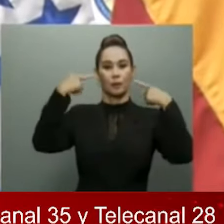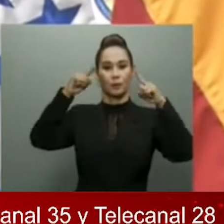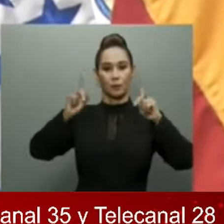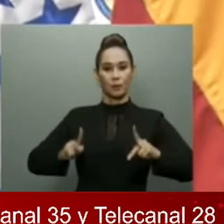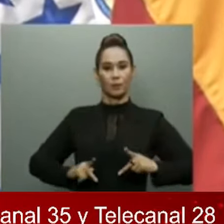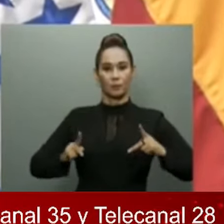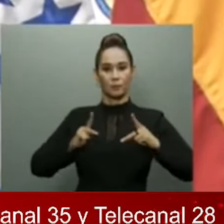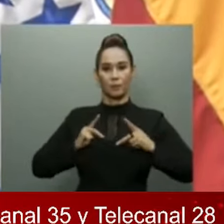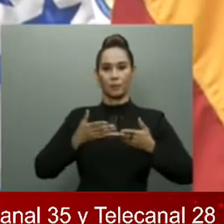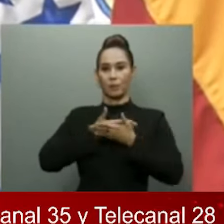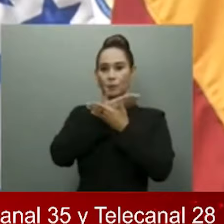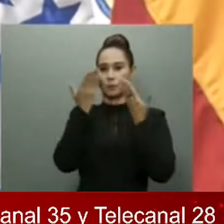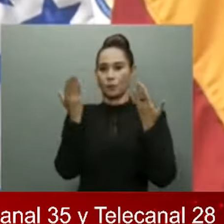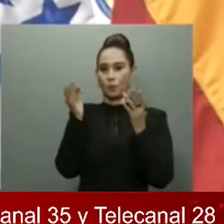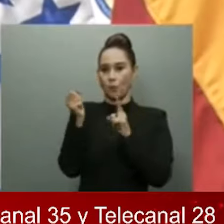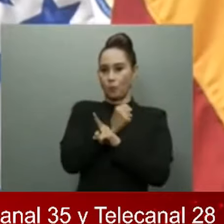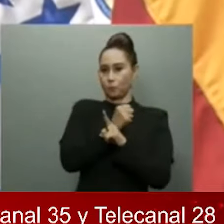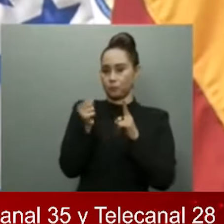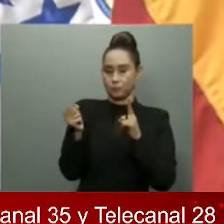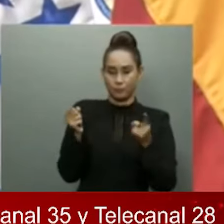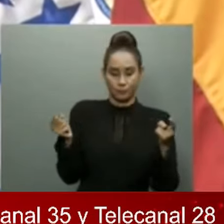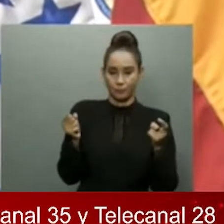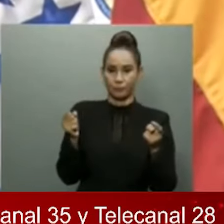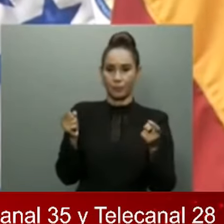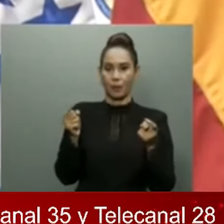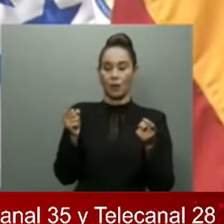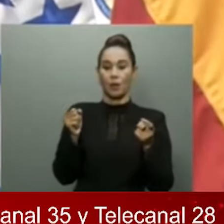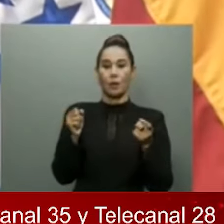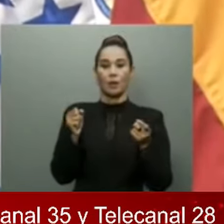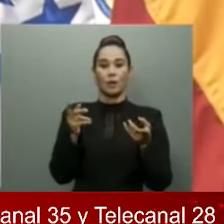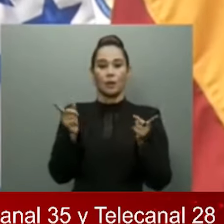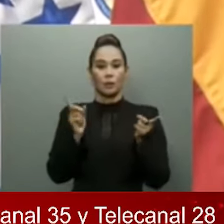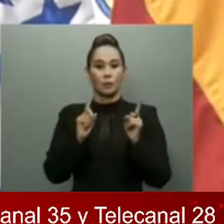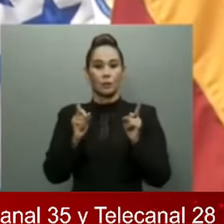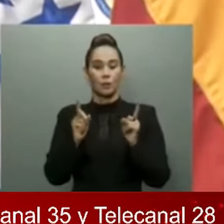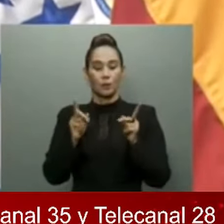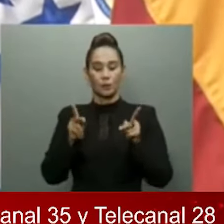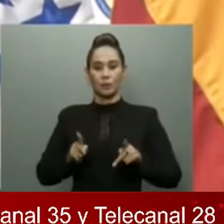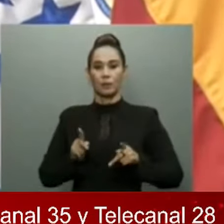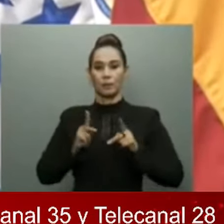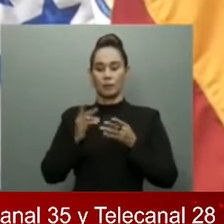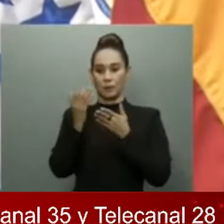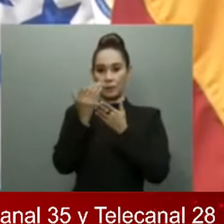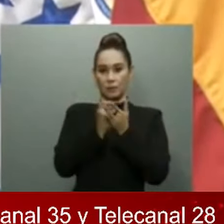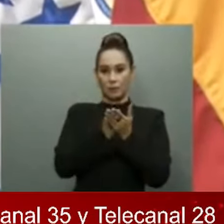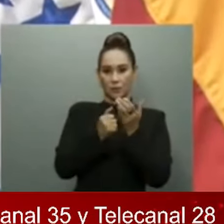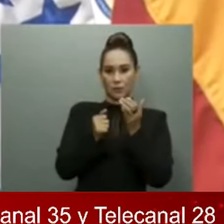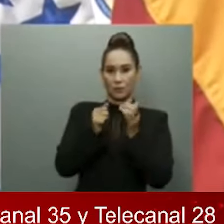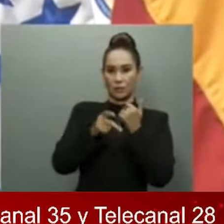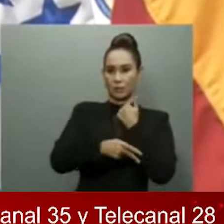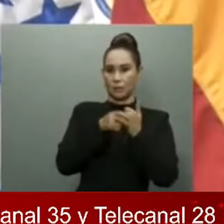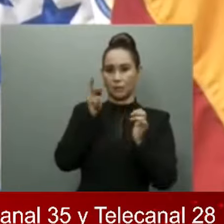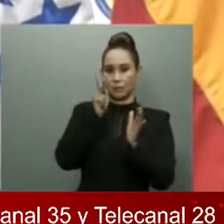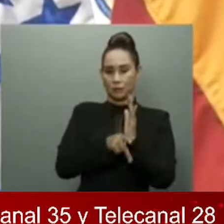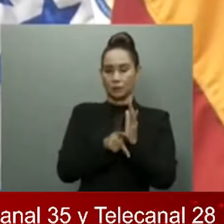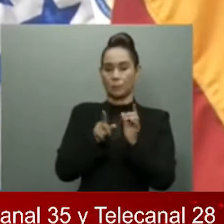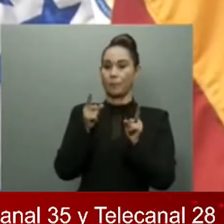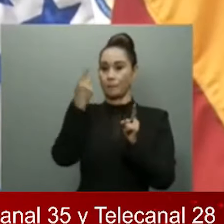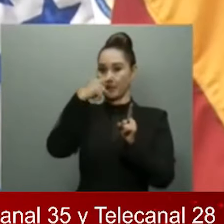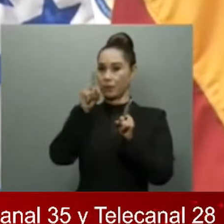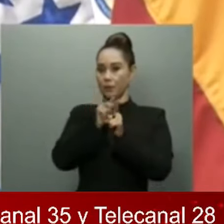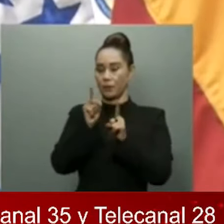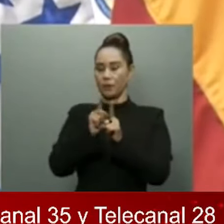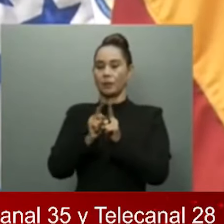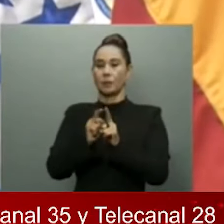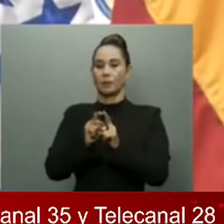violencia, donde la seguridad ciudadana no solo sea la reducción del delito, sino que incida en la mejora